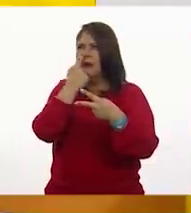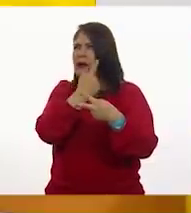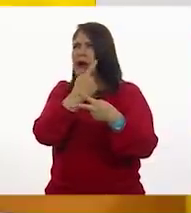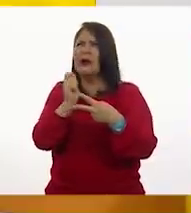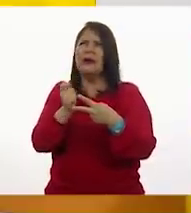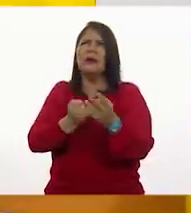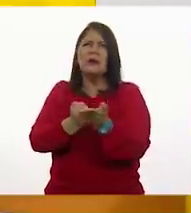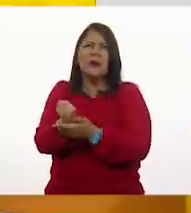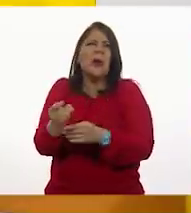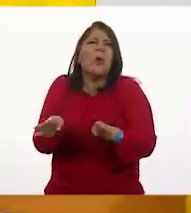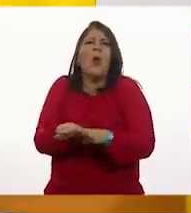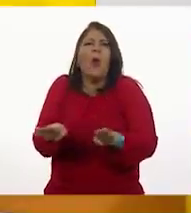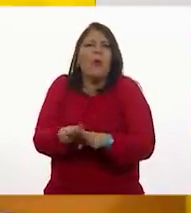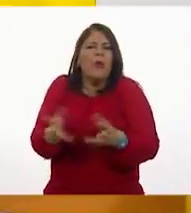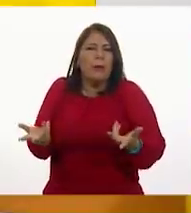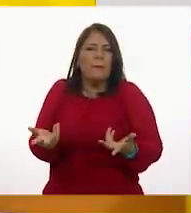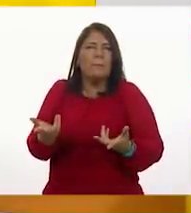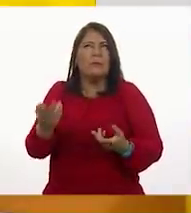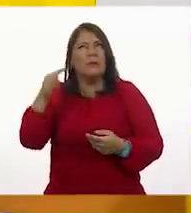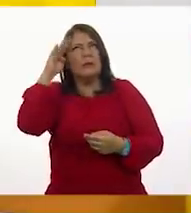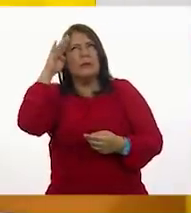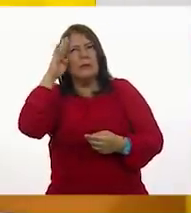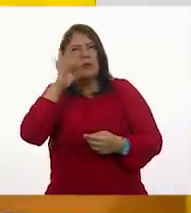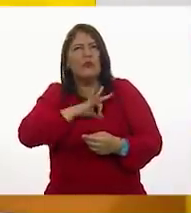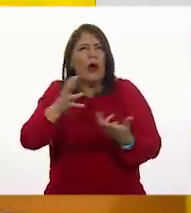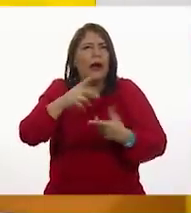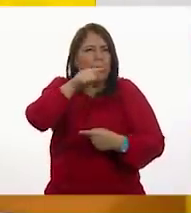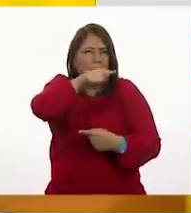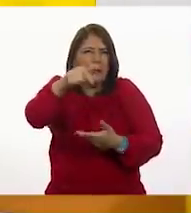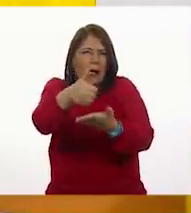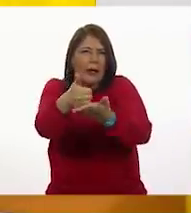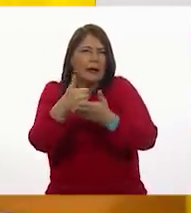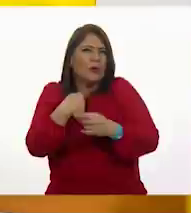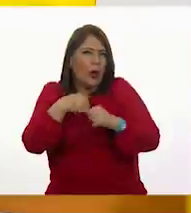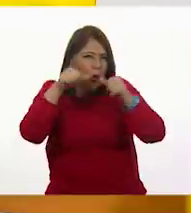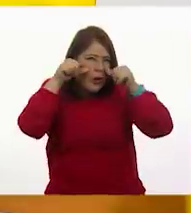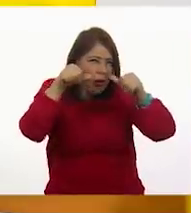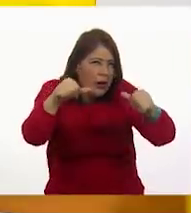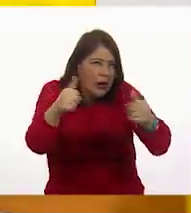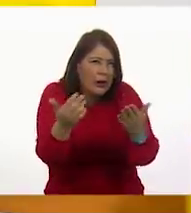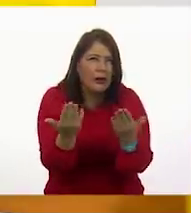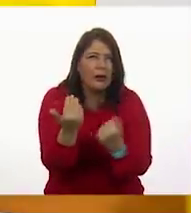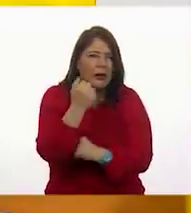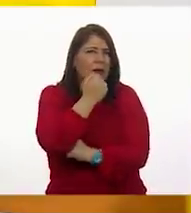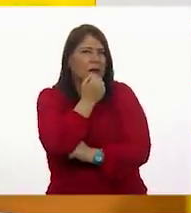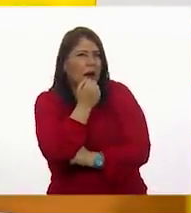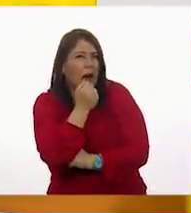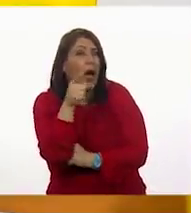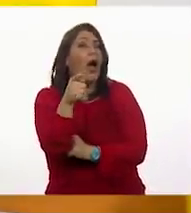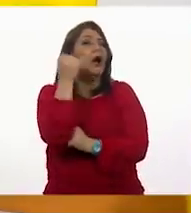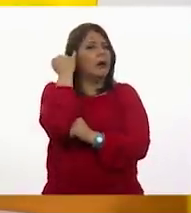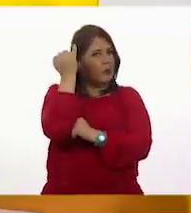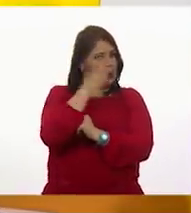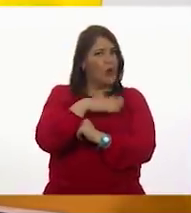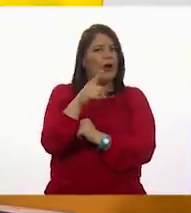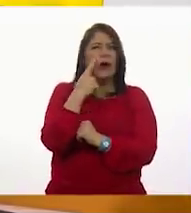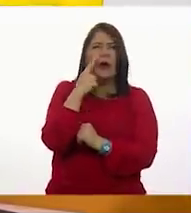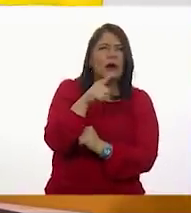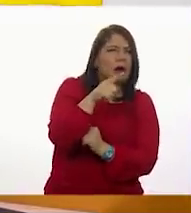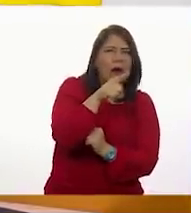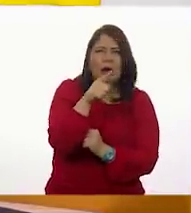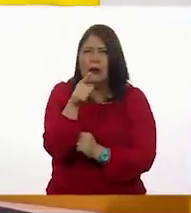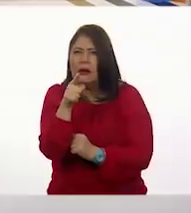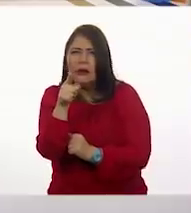dos opciones? ¿Qué podemos hacer? A ver, ¿me ayudan en casa? Sí, yo sí. Las escucho y los escucho. Ajá, esa es una buena idea, claro. A ver, ¿por